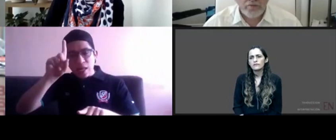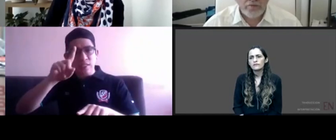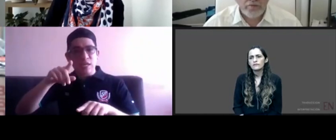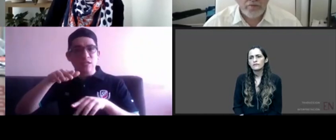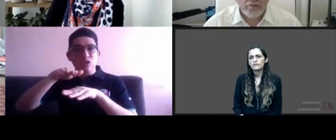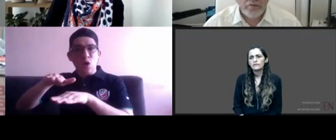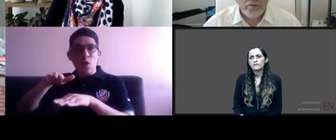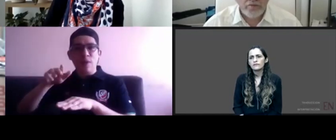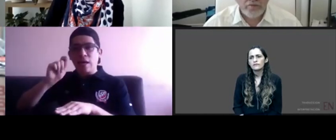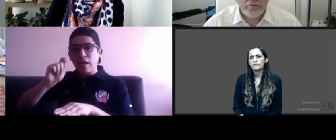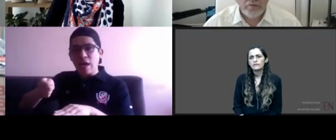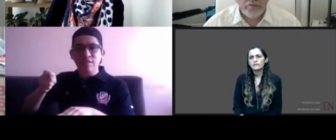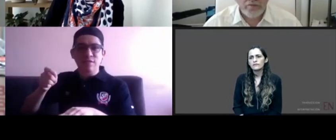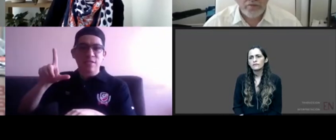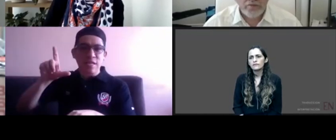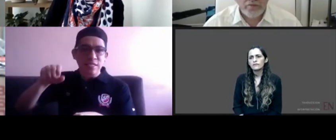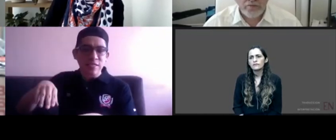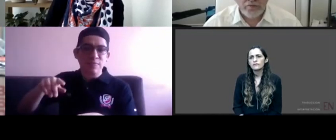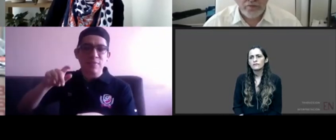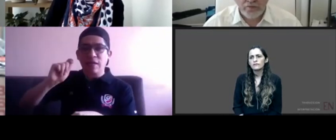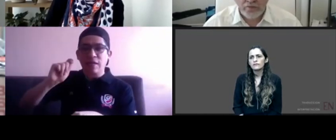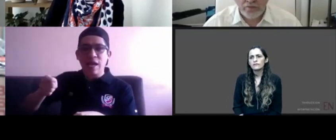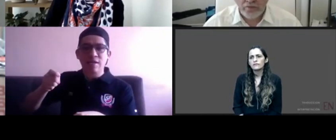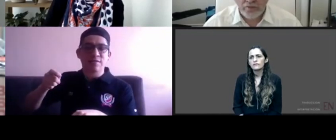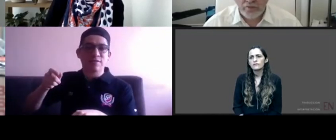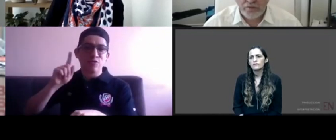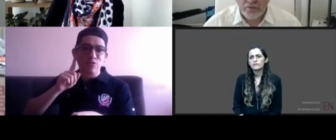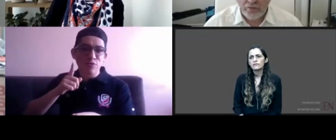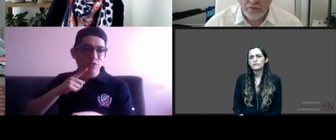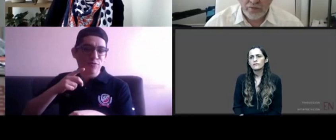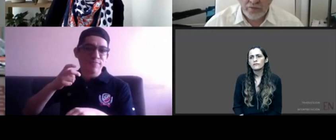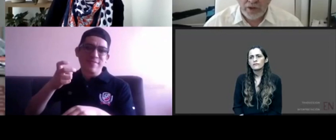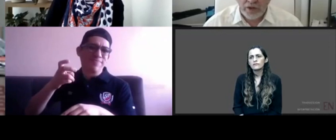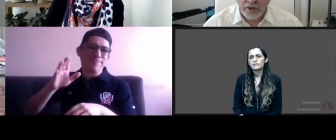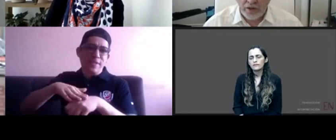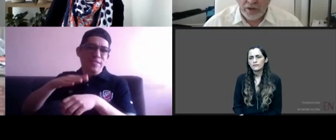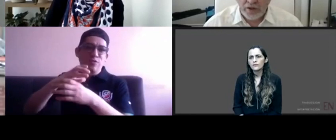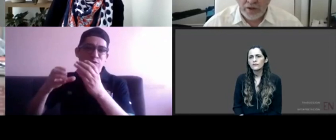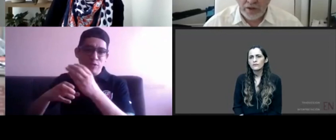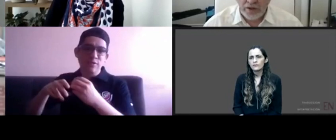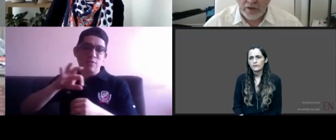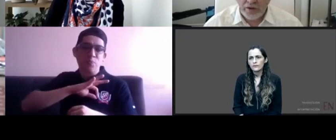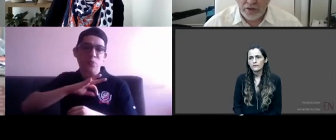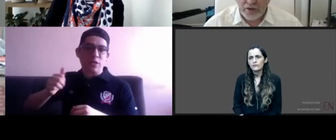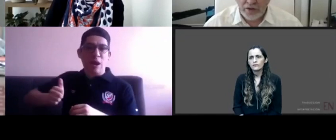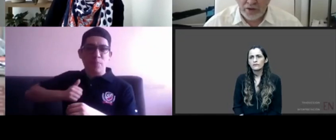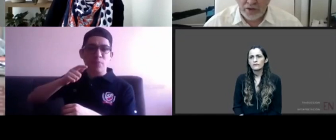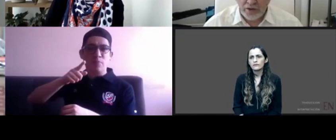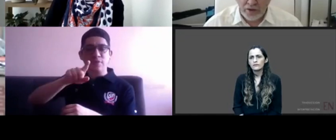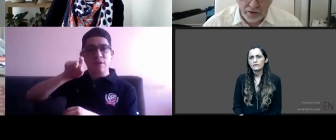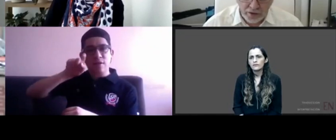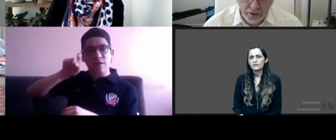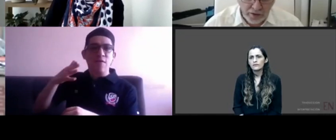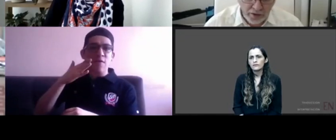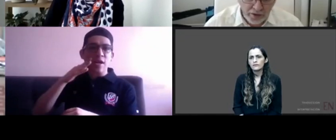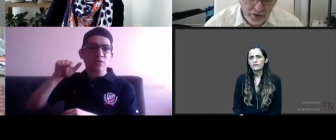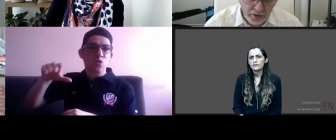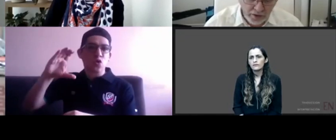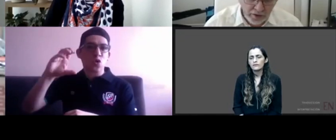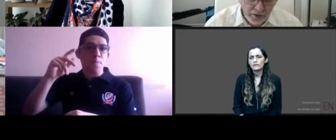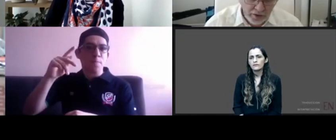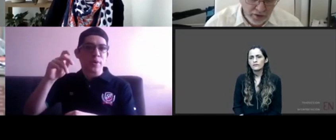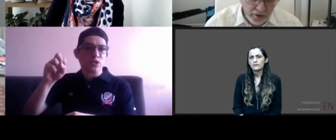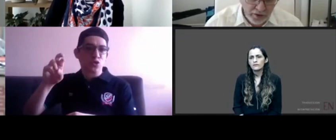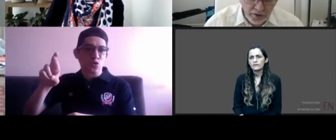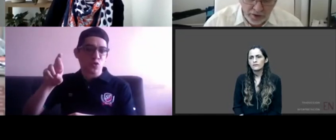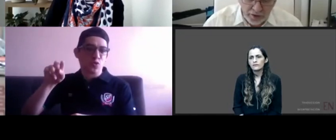de COPESOR, algunas sugerencias y algunos consejos sobre qué es una persona sorda, qué es la lengua